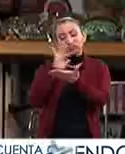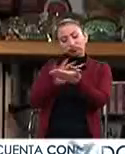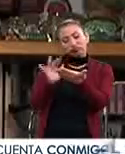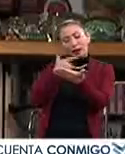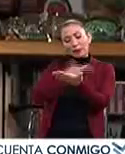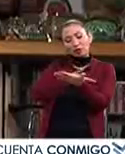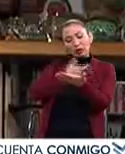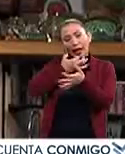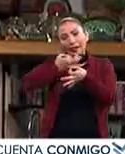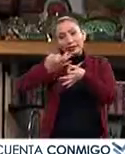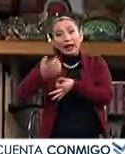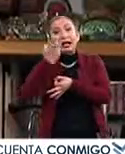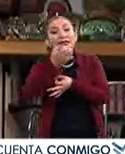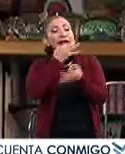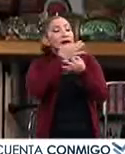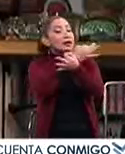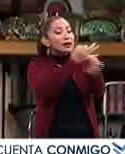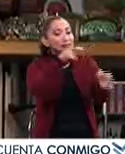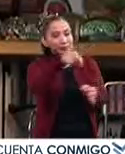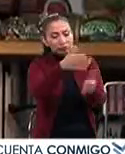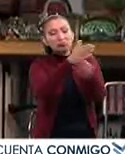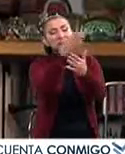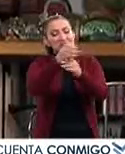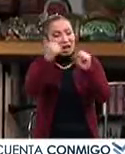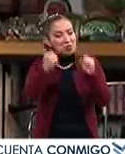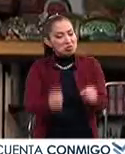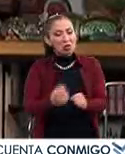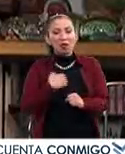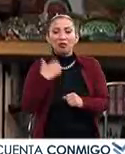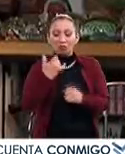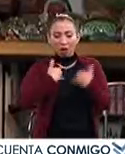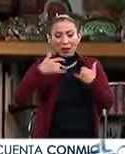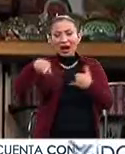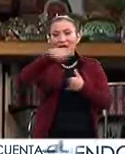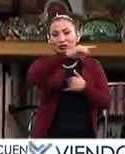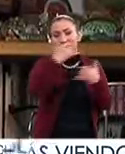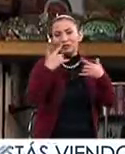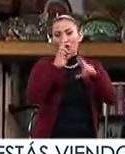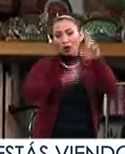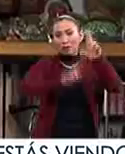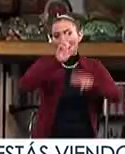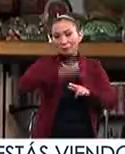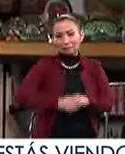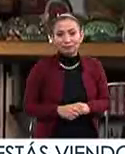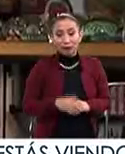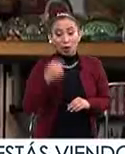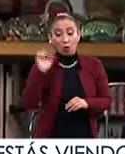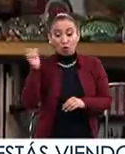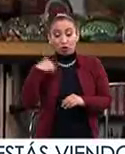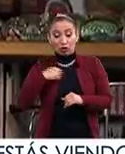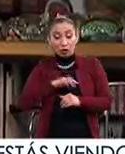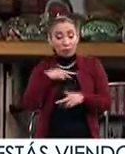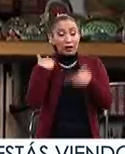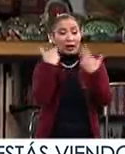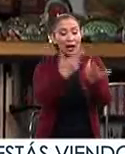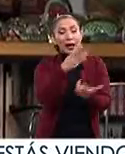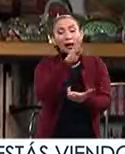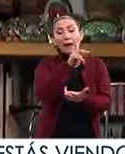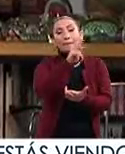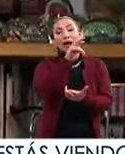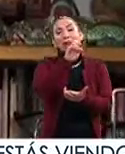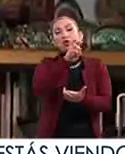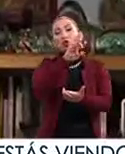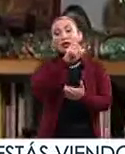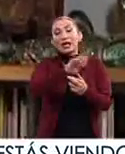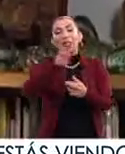¿sí? Y entonces hay que llevar este mensaje que creo que va a pegar con tubo entre los jóvenes normalistas. Cuando les llevemos a Bradbury